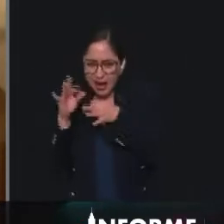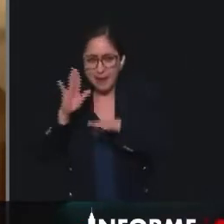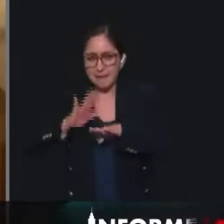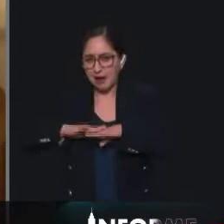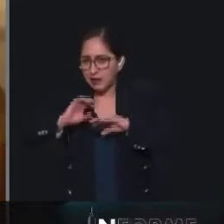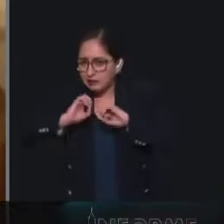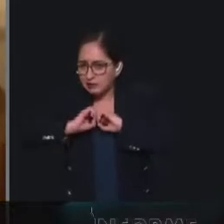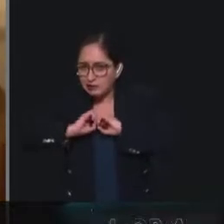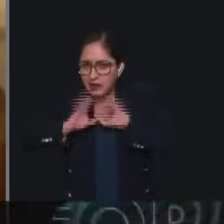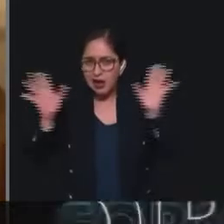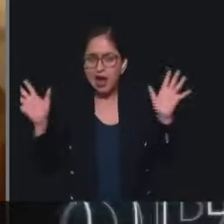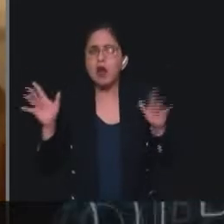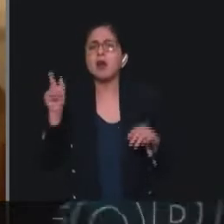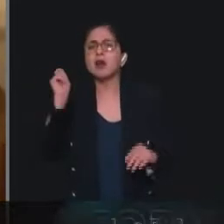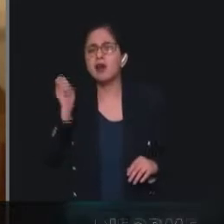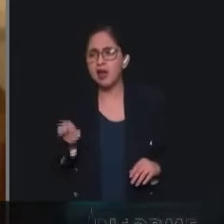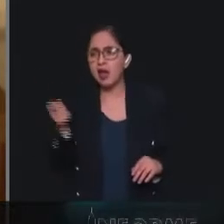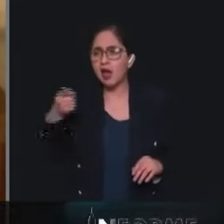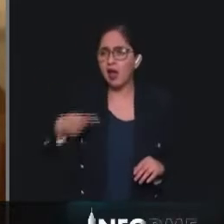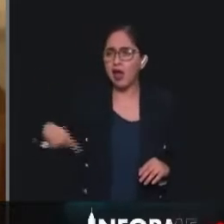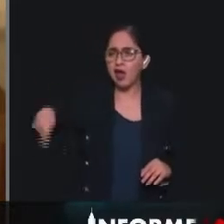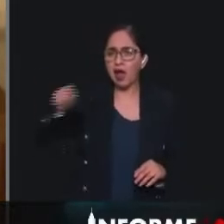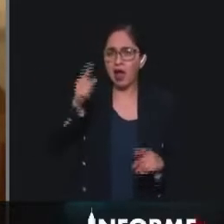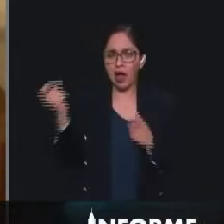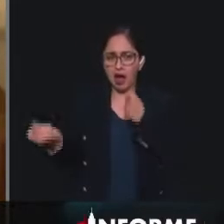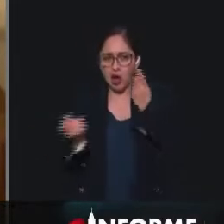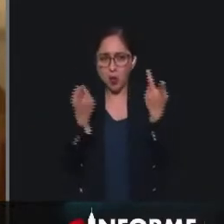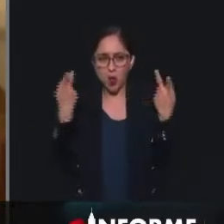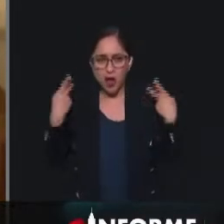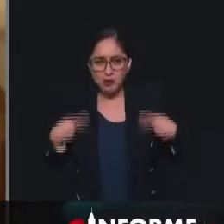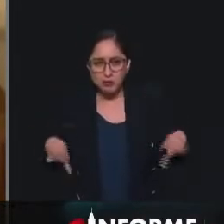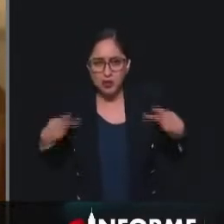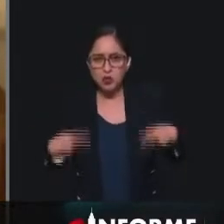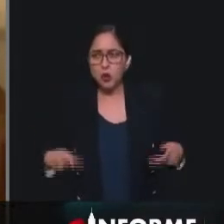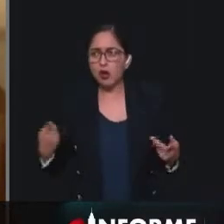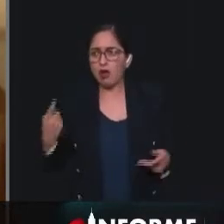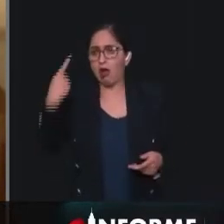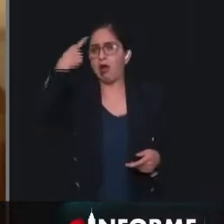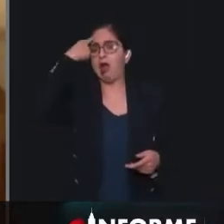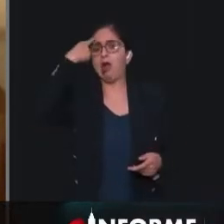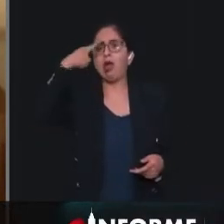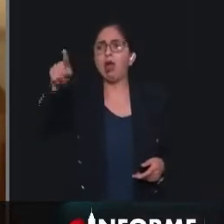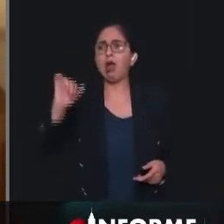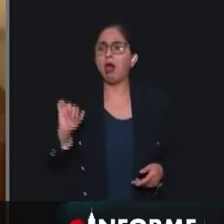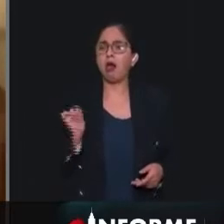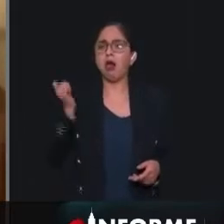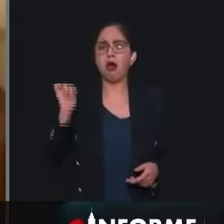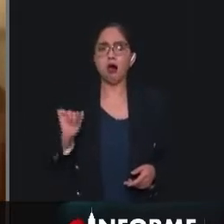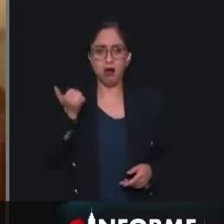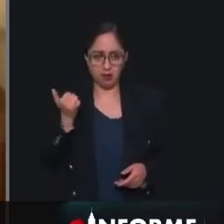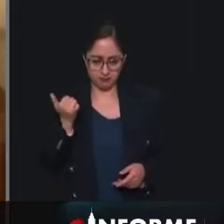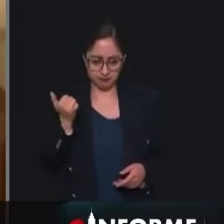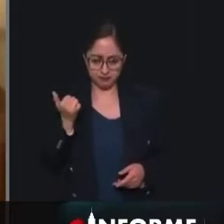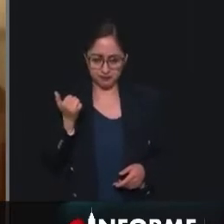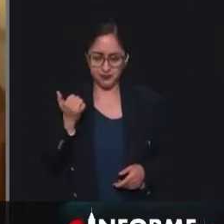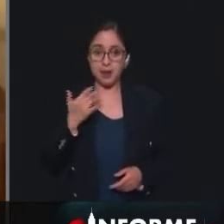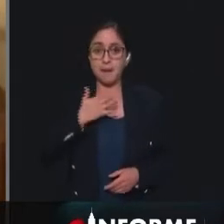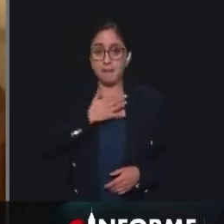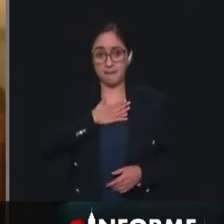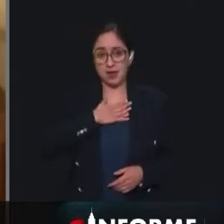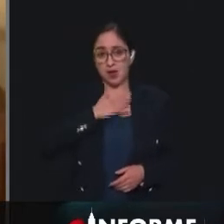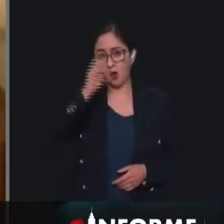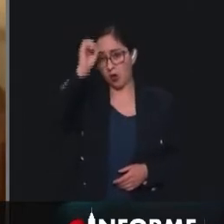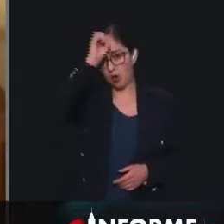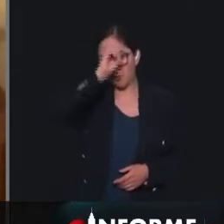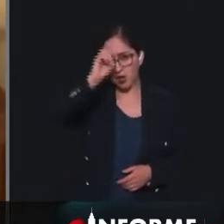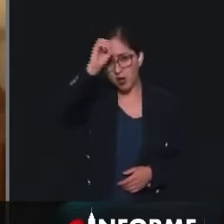este tipo pues de aprovechamiento de parte de algunos actores. Ahora, a mí me parece que lo más notable de todo es